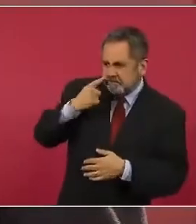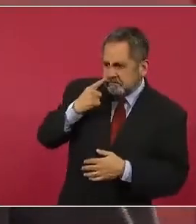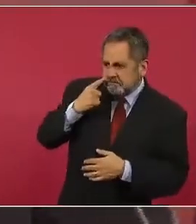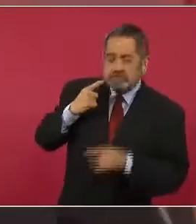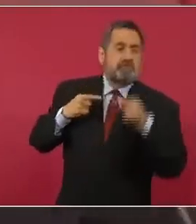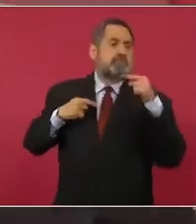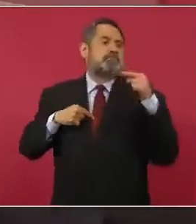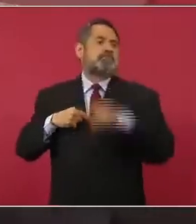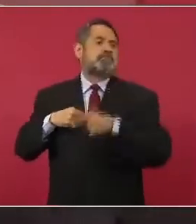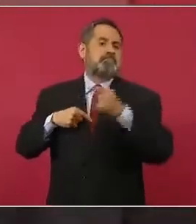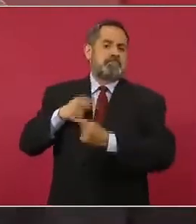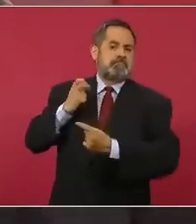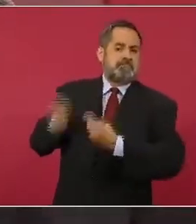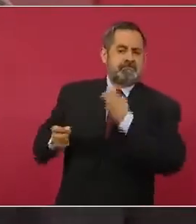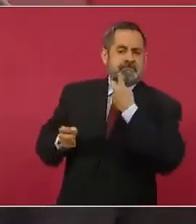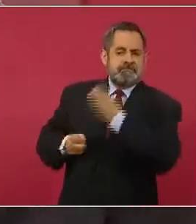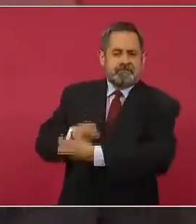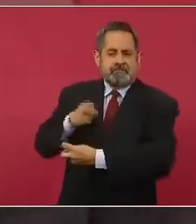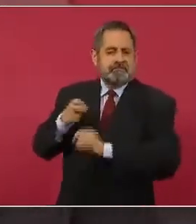De salud,